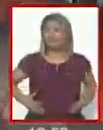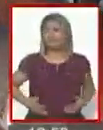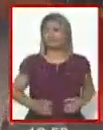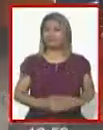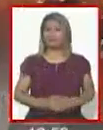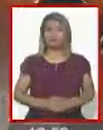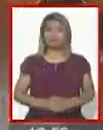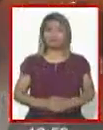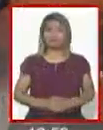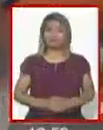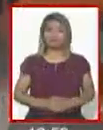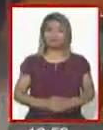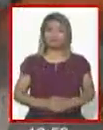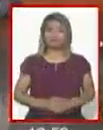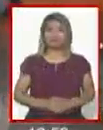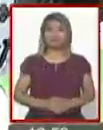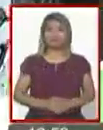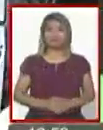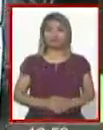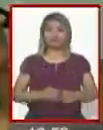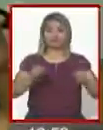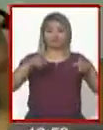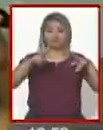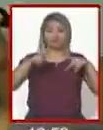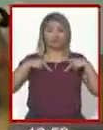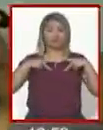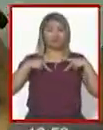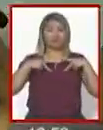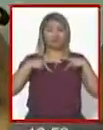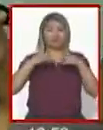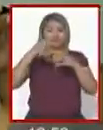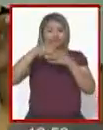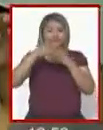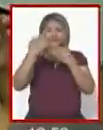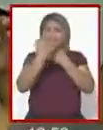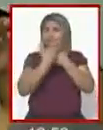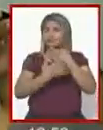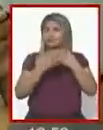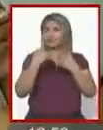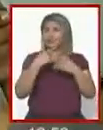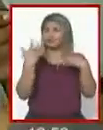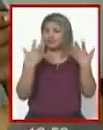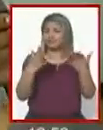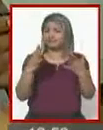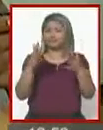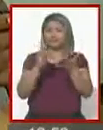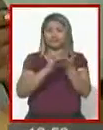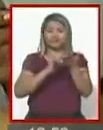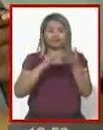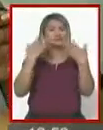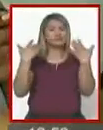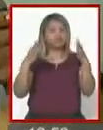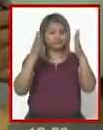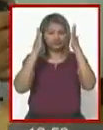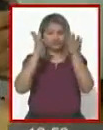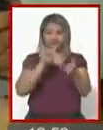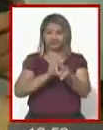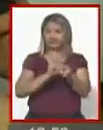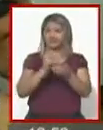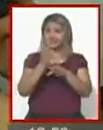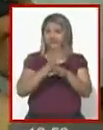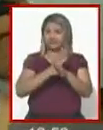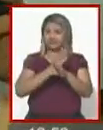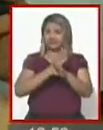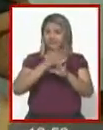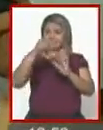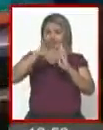del lado izquierdo, contusión pulmonar, tiene derrame pleural, los cuales ya se le han hecho los tratamientos pertinentes en hora de la noche y se encuentra estable en